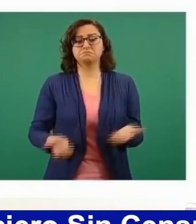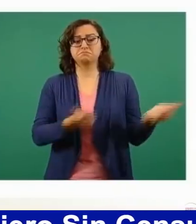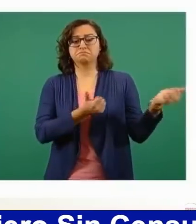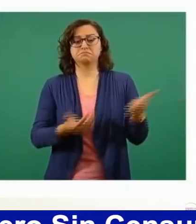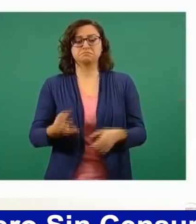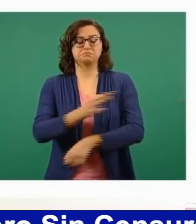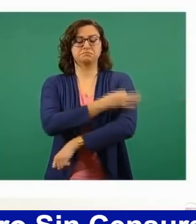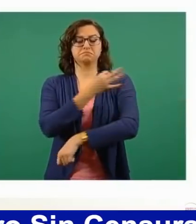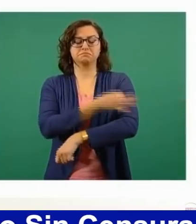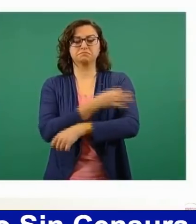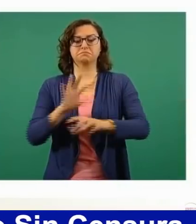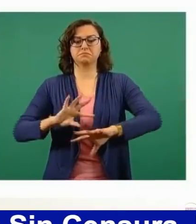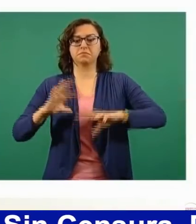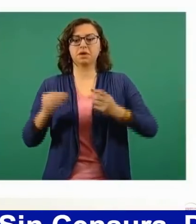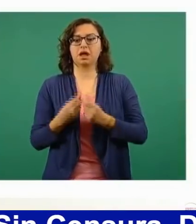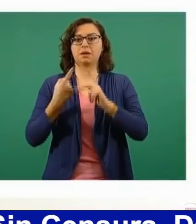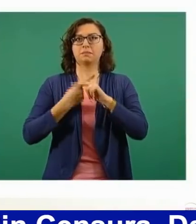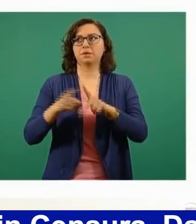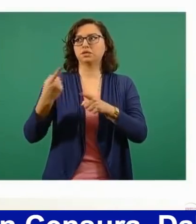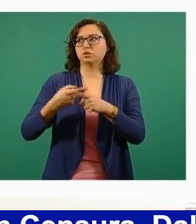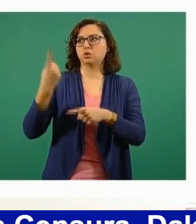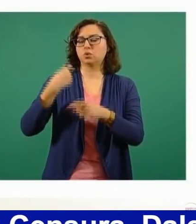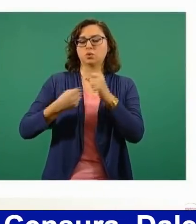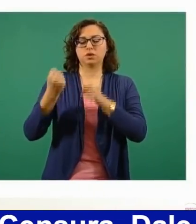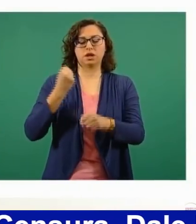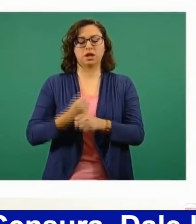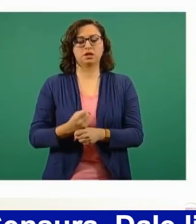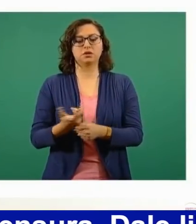23 de diciembre de 2020,